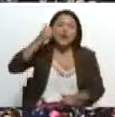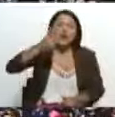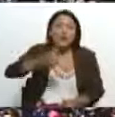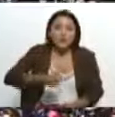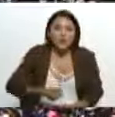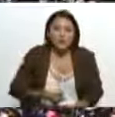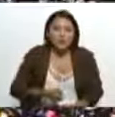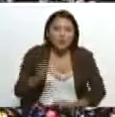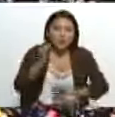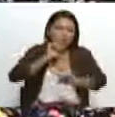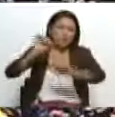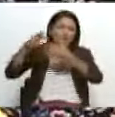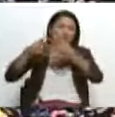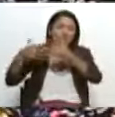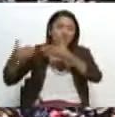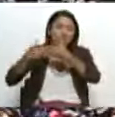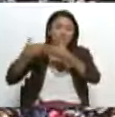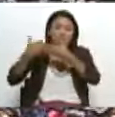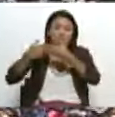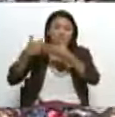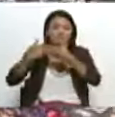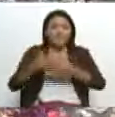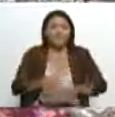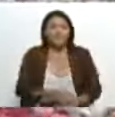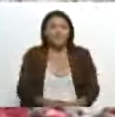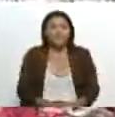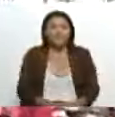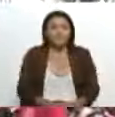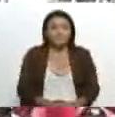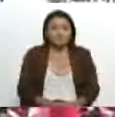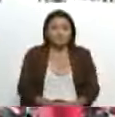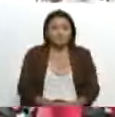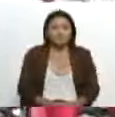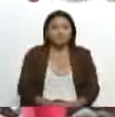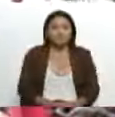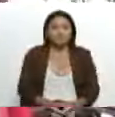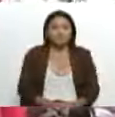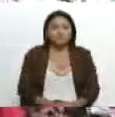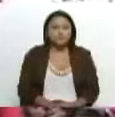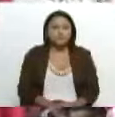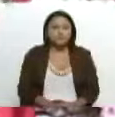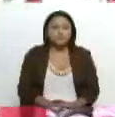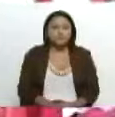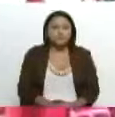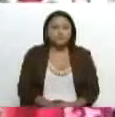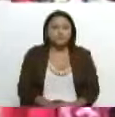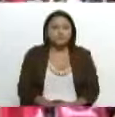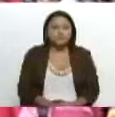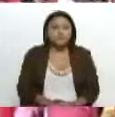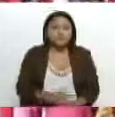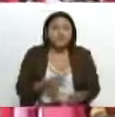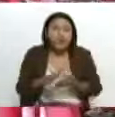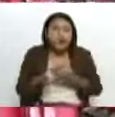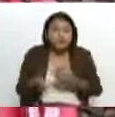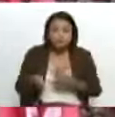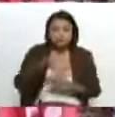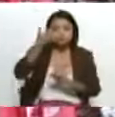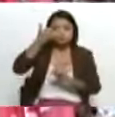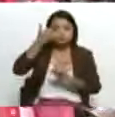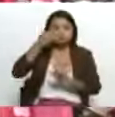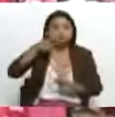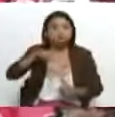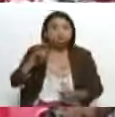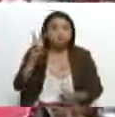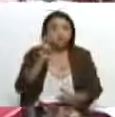el injerencionismo, contra el vestigio colonial que ponga en minusvalía nuestro gentilicio